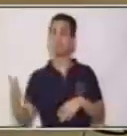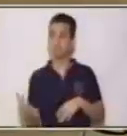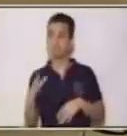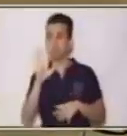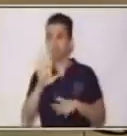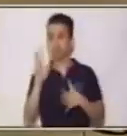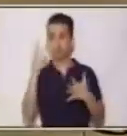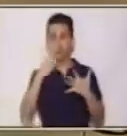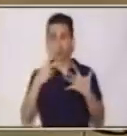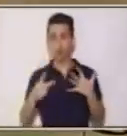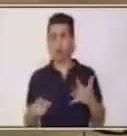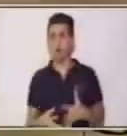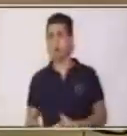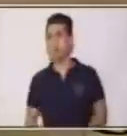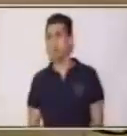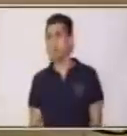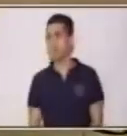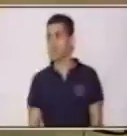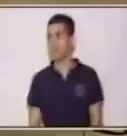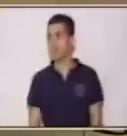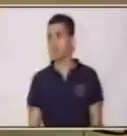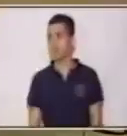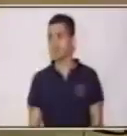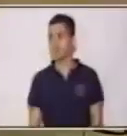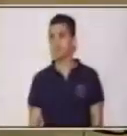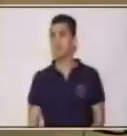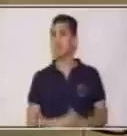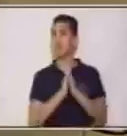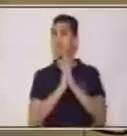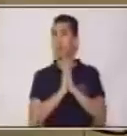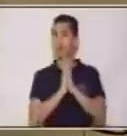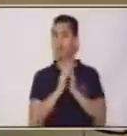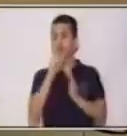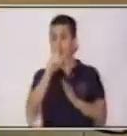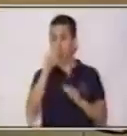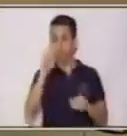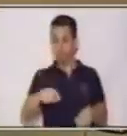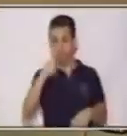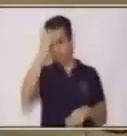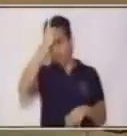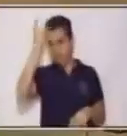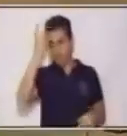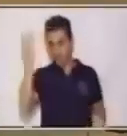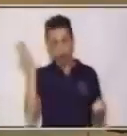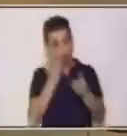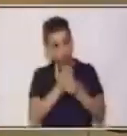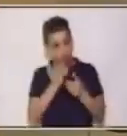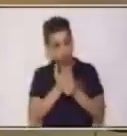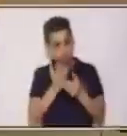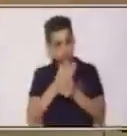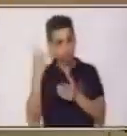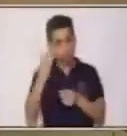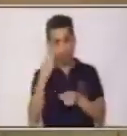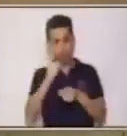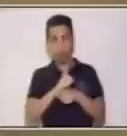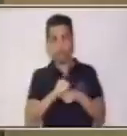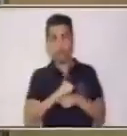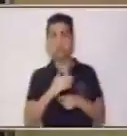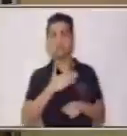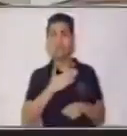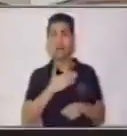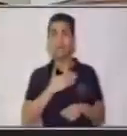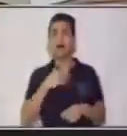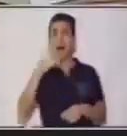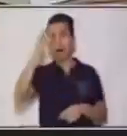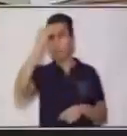tu vocabulario. Muy bien, ten presente por favor guardar tus trabajos y ejercicios en el portafolio de Aprendo